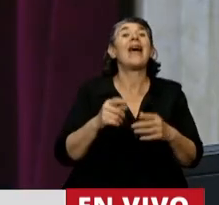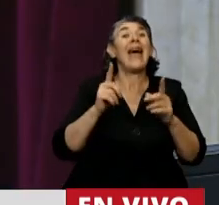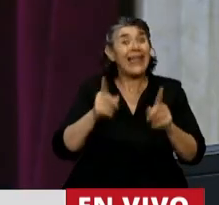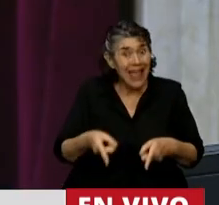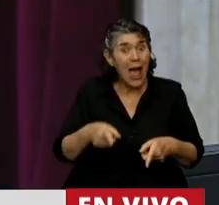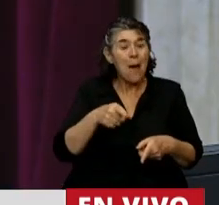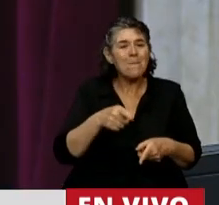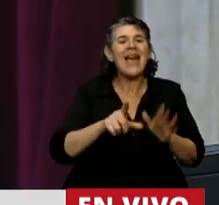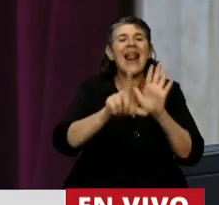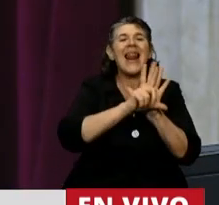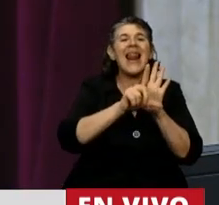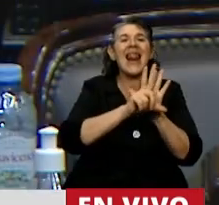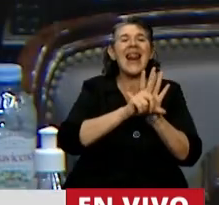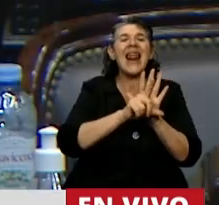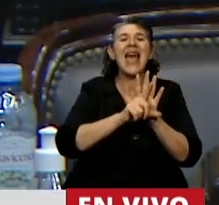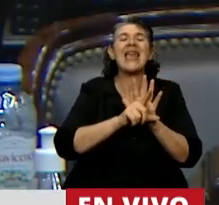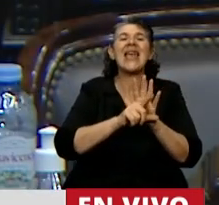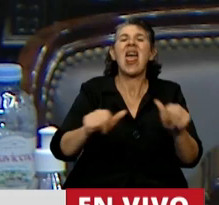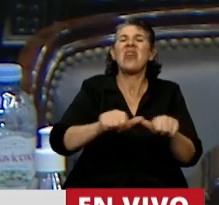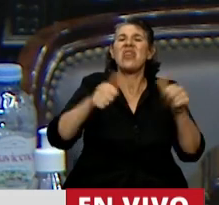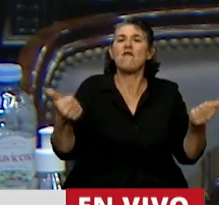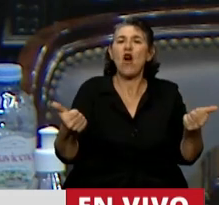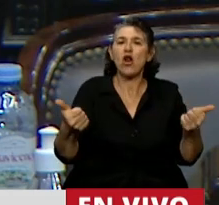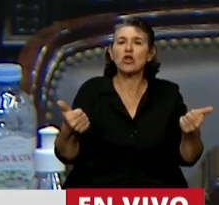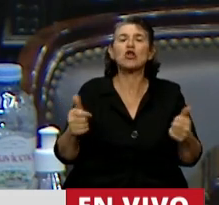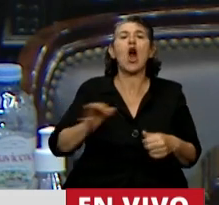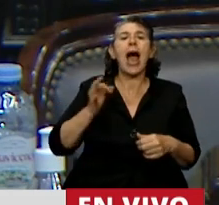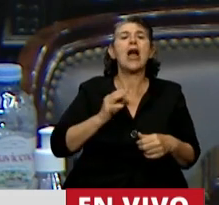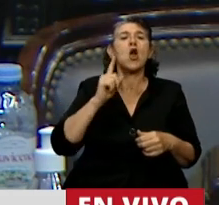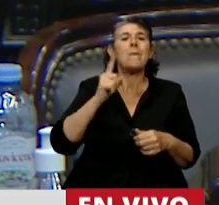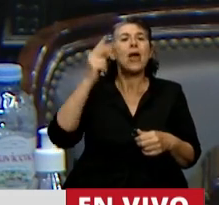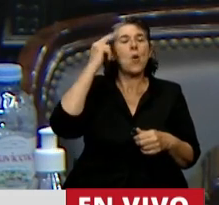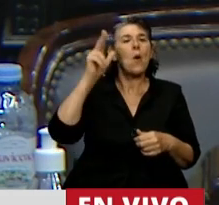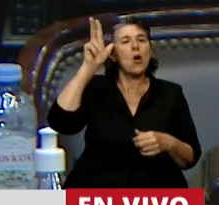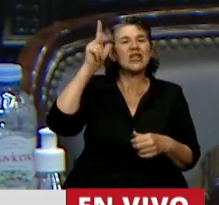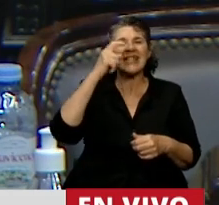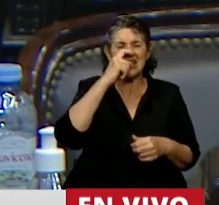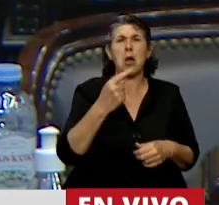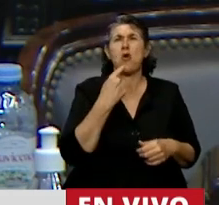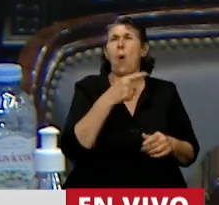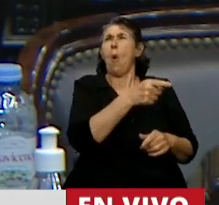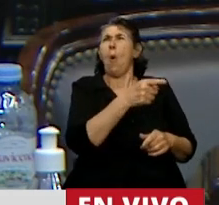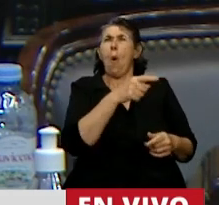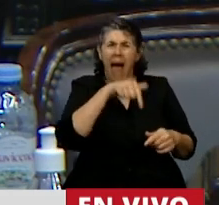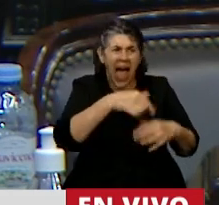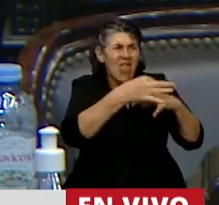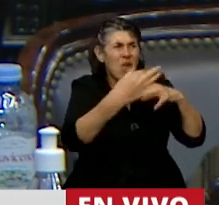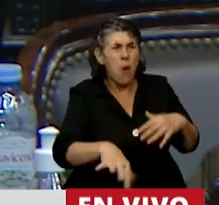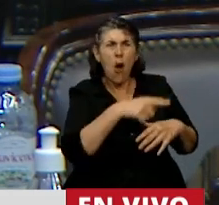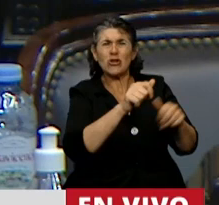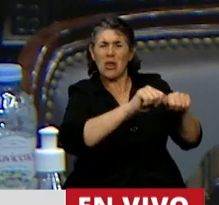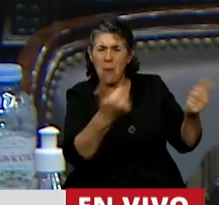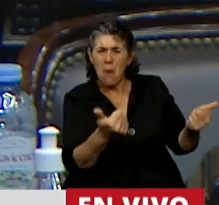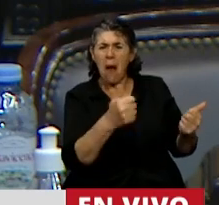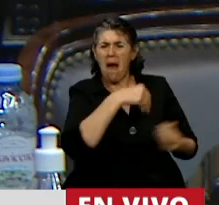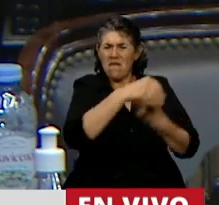cuando se trató la ley de divorcio en el año 87 y se hablaba de que era el fin de la familia y todo lo demás, todos recordamos aquel momento